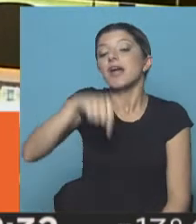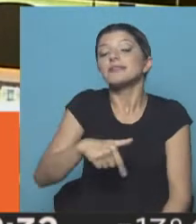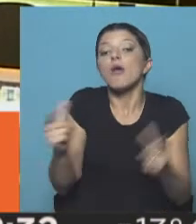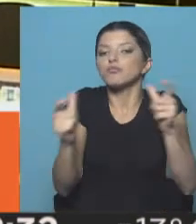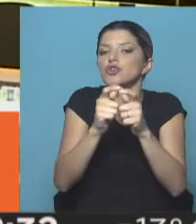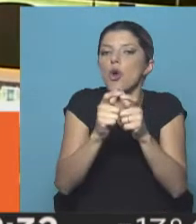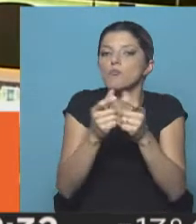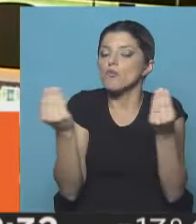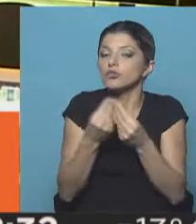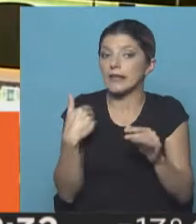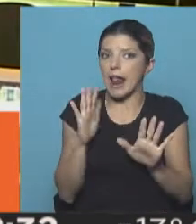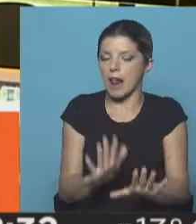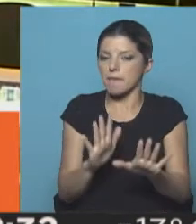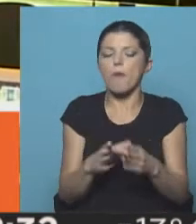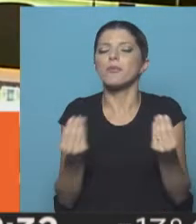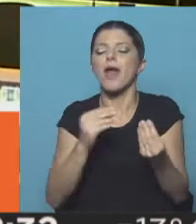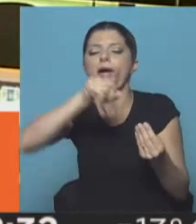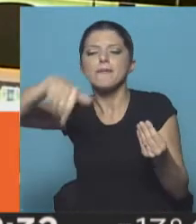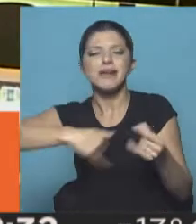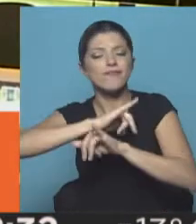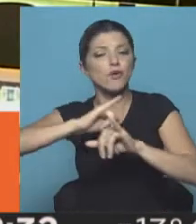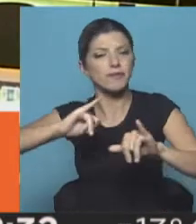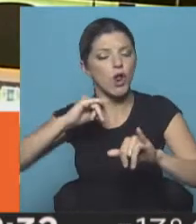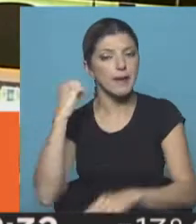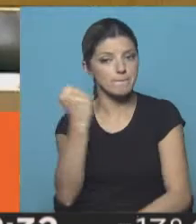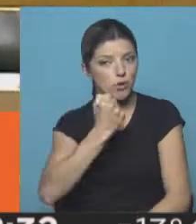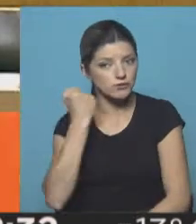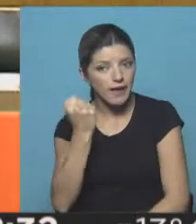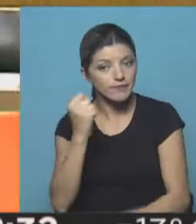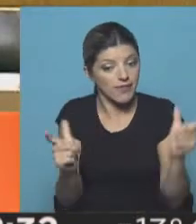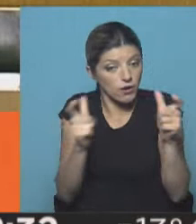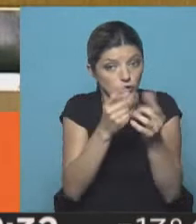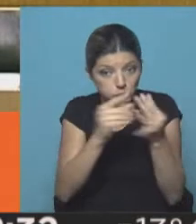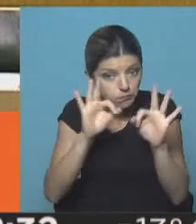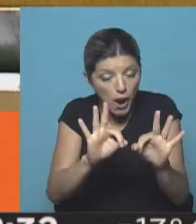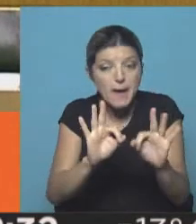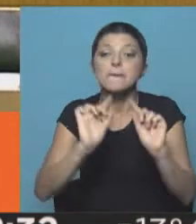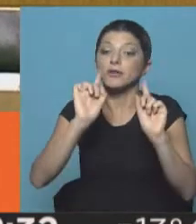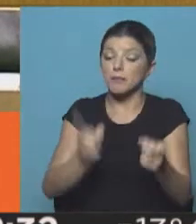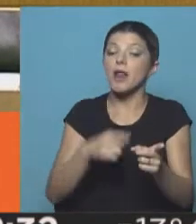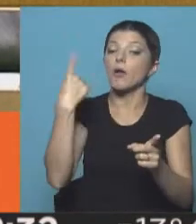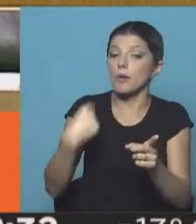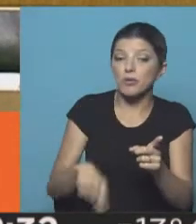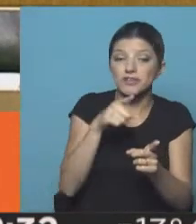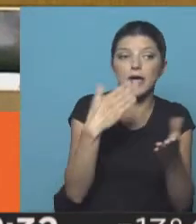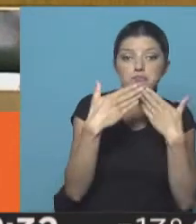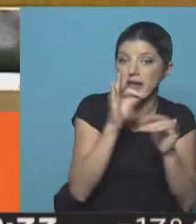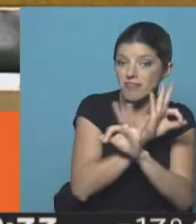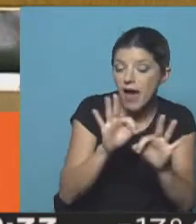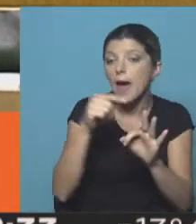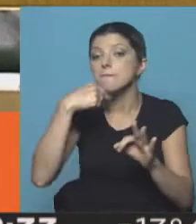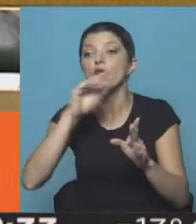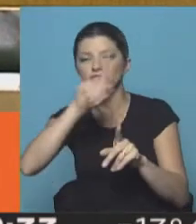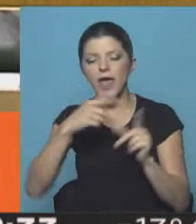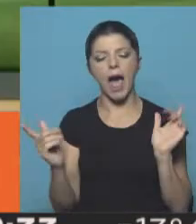trae noticias que son relevantes, pero también trae las cosas que no se dicen ahí, pero sí se dicen en los pasillos o en los